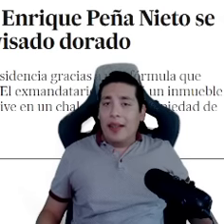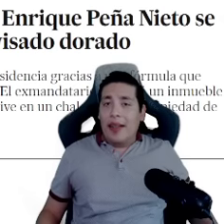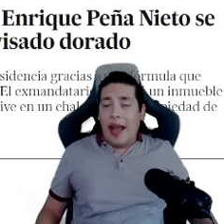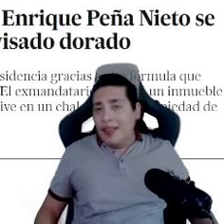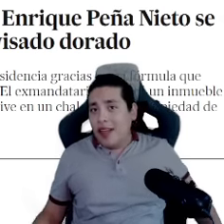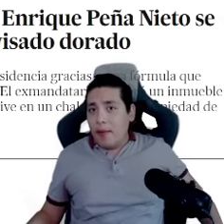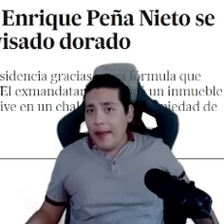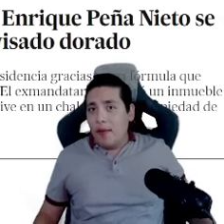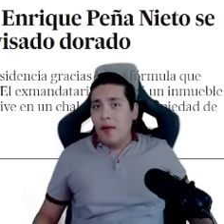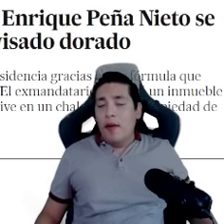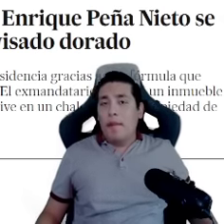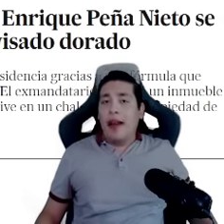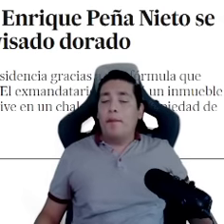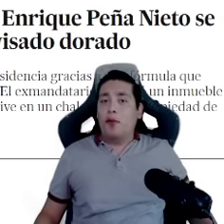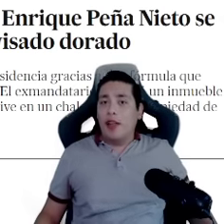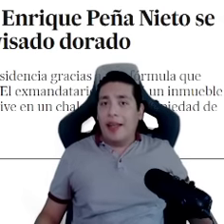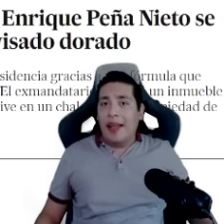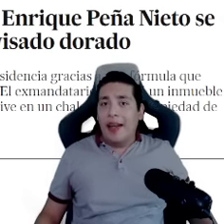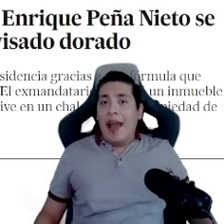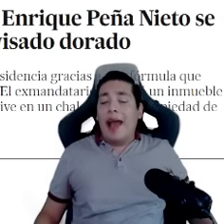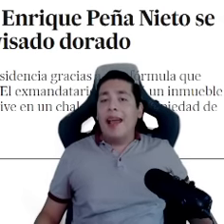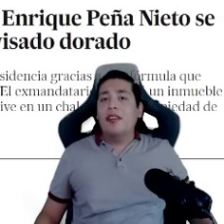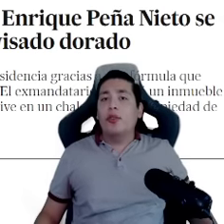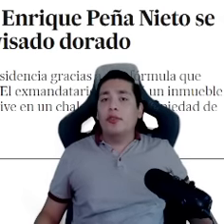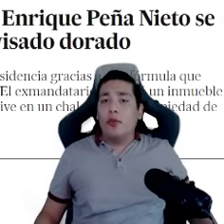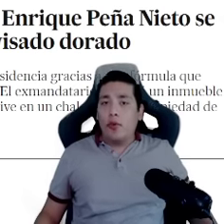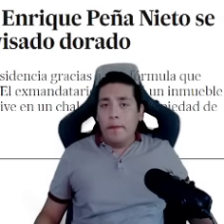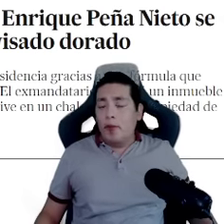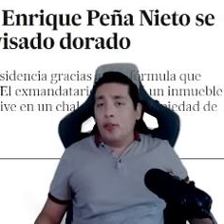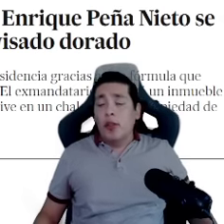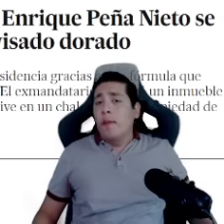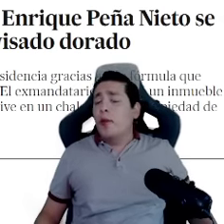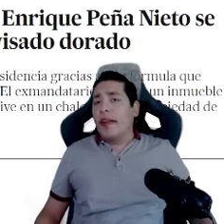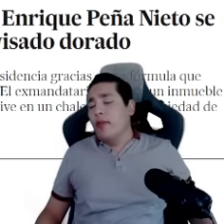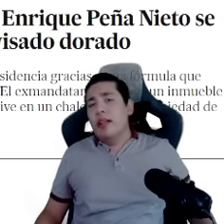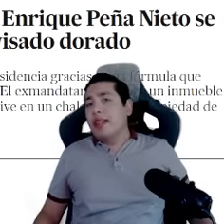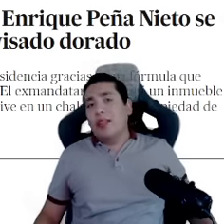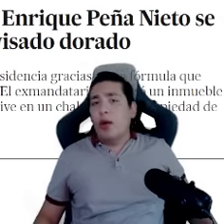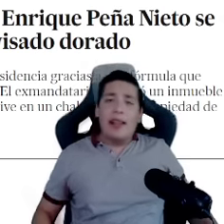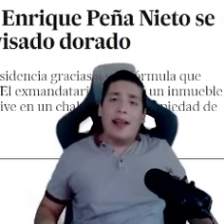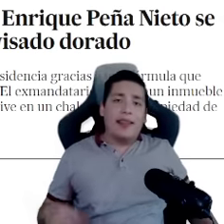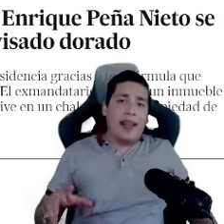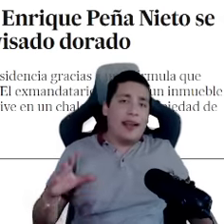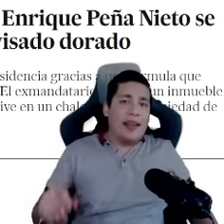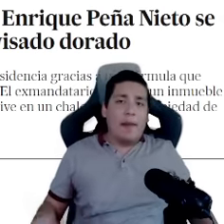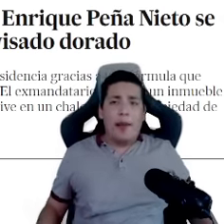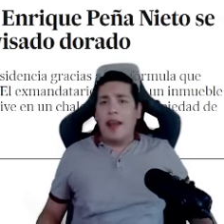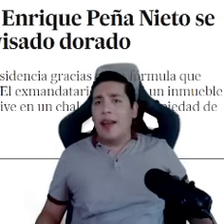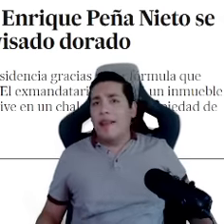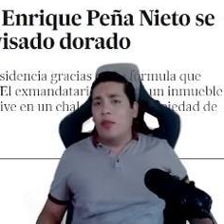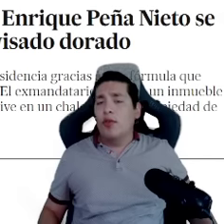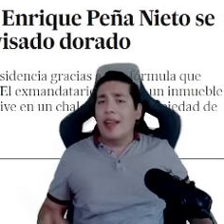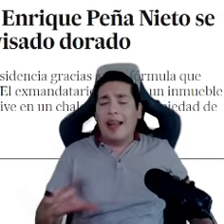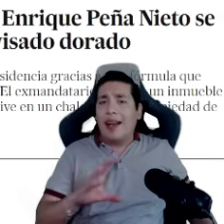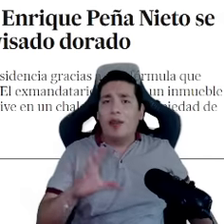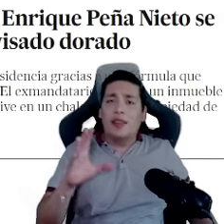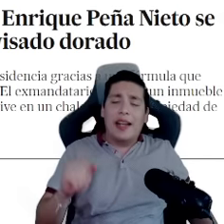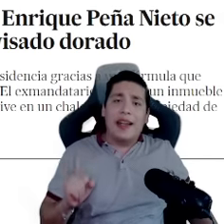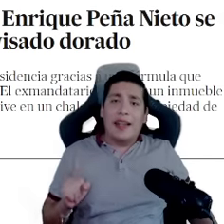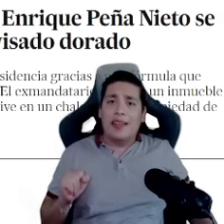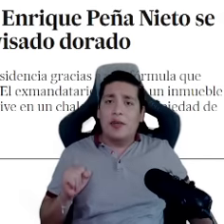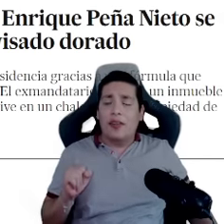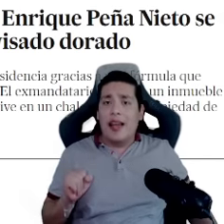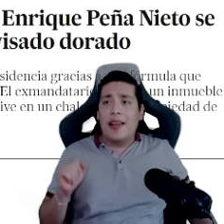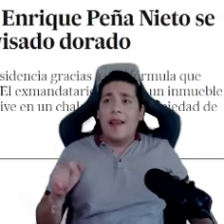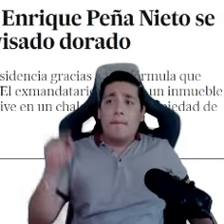que ha servido para proteger a estos corruptos porque no es casualidad que Enrique Peña Nieto ni Carlos